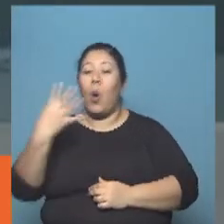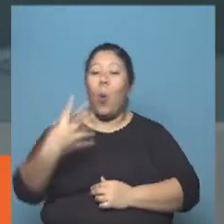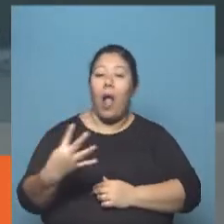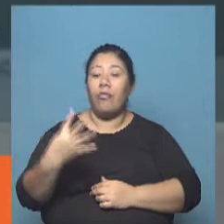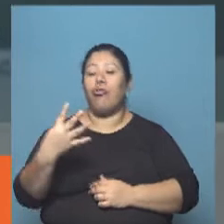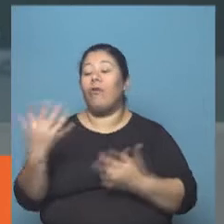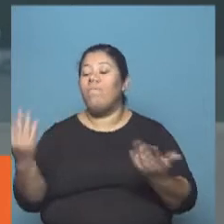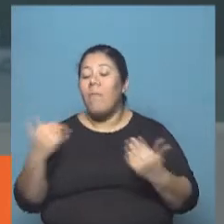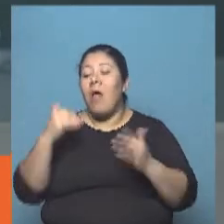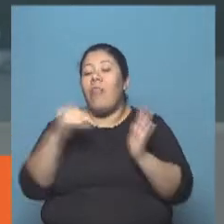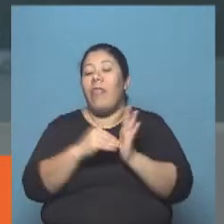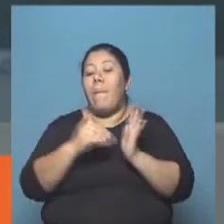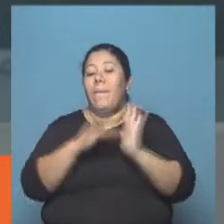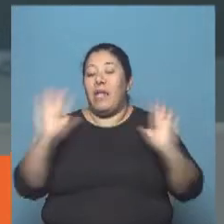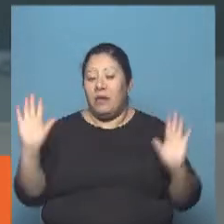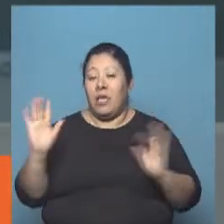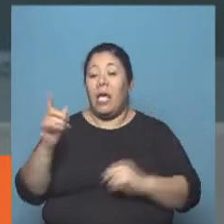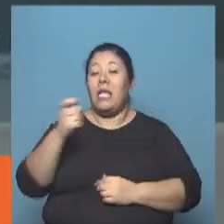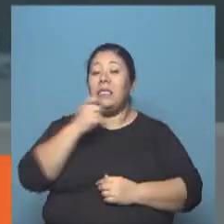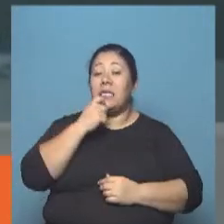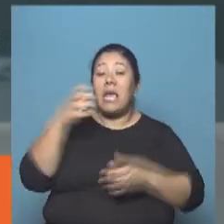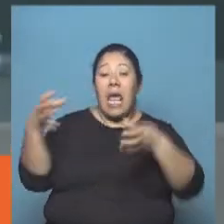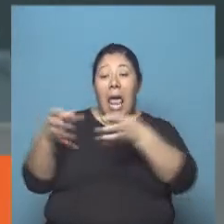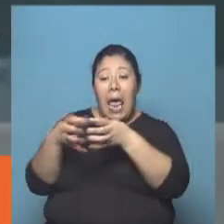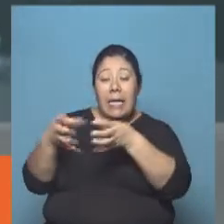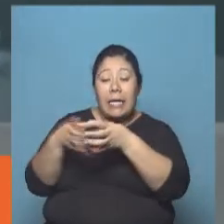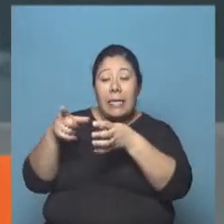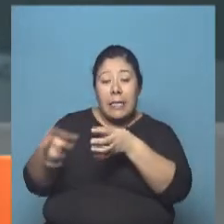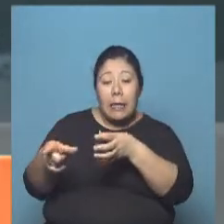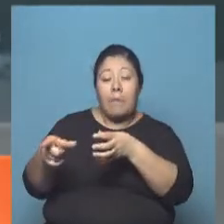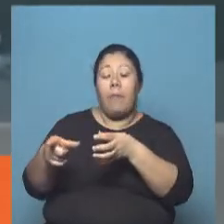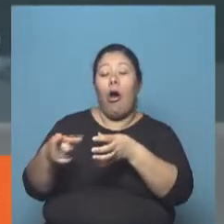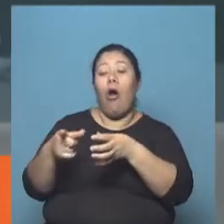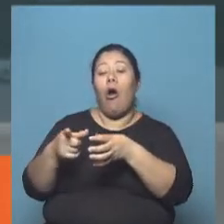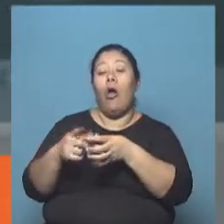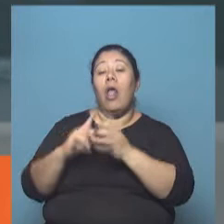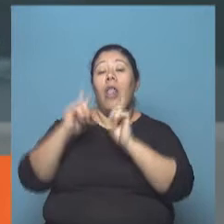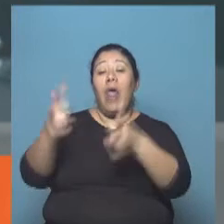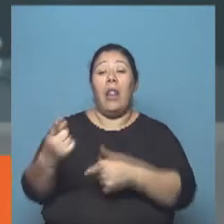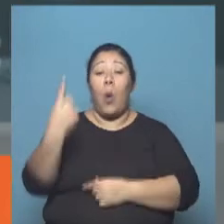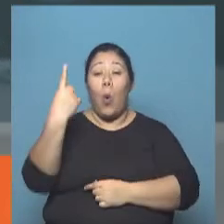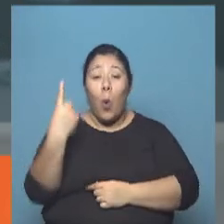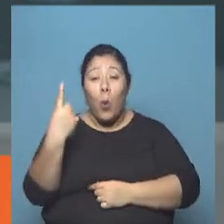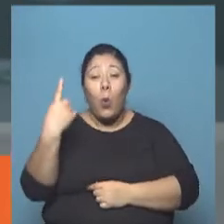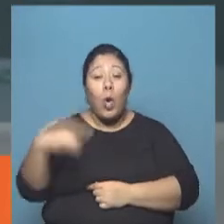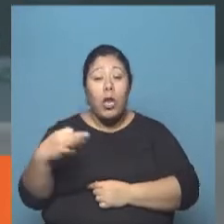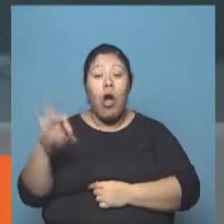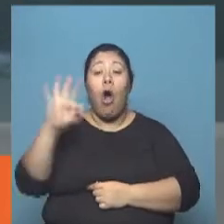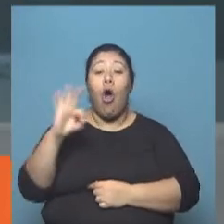Veremos si Blas Pérez es el único delantero, si va acompañado por Torres, si insertan un volante más.